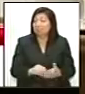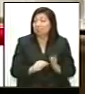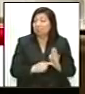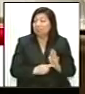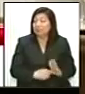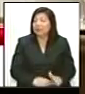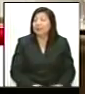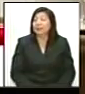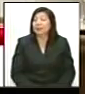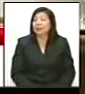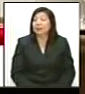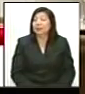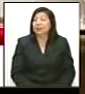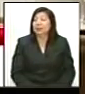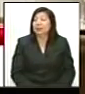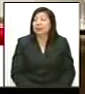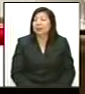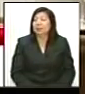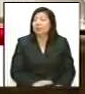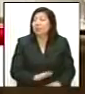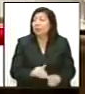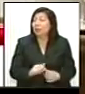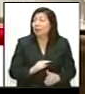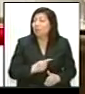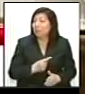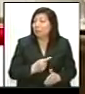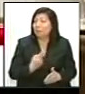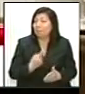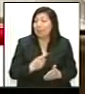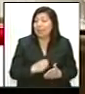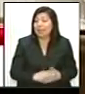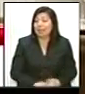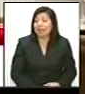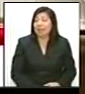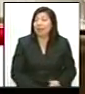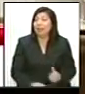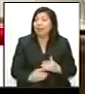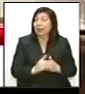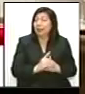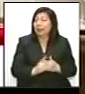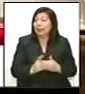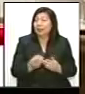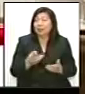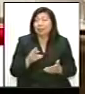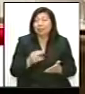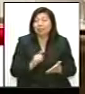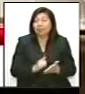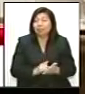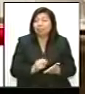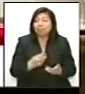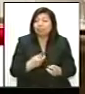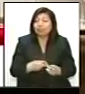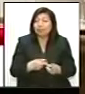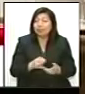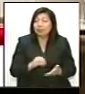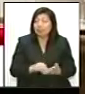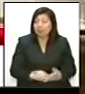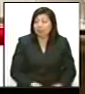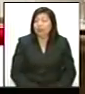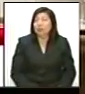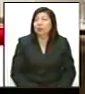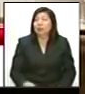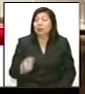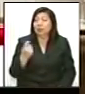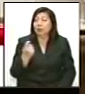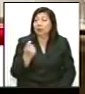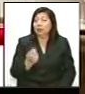ofrecido, la policía va a hacer todos los esfuerzos para desentrañar este homicidio, este grave hecho que ha ocurrido en Trujillo